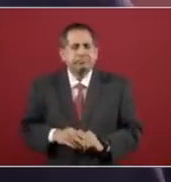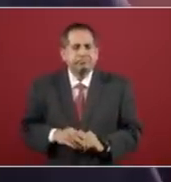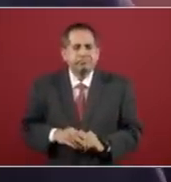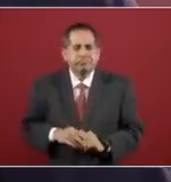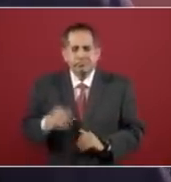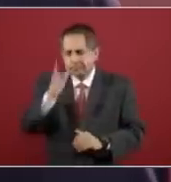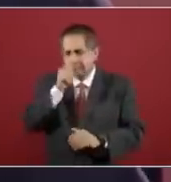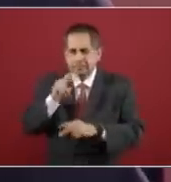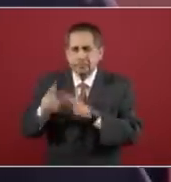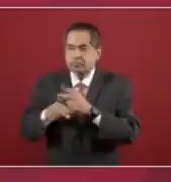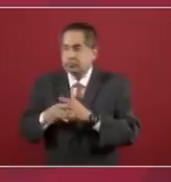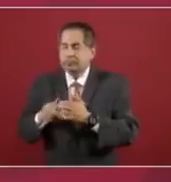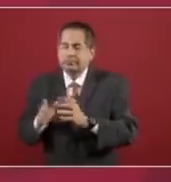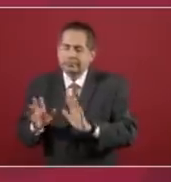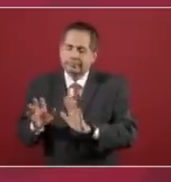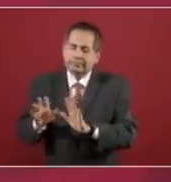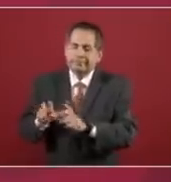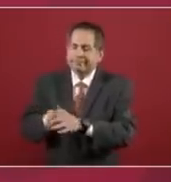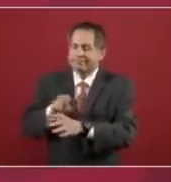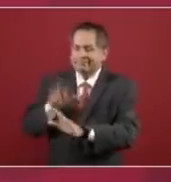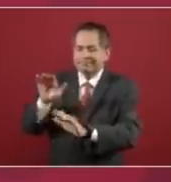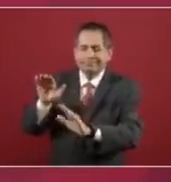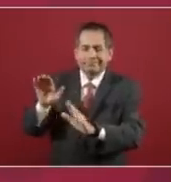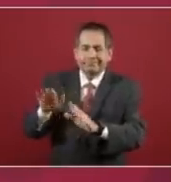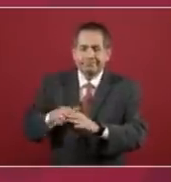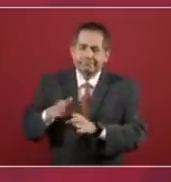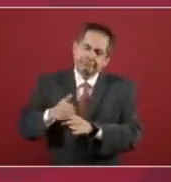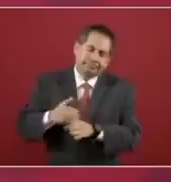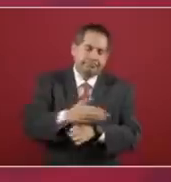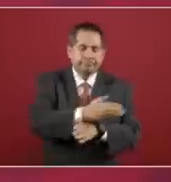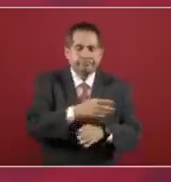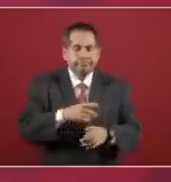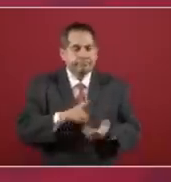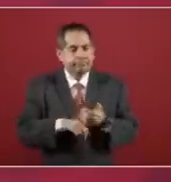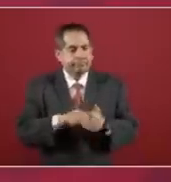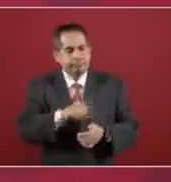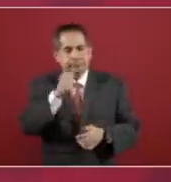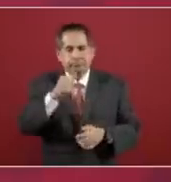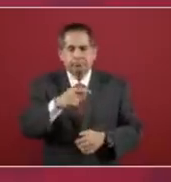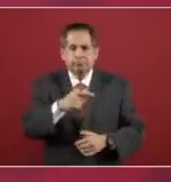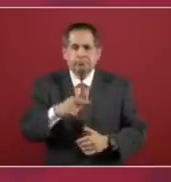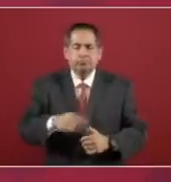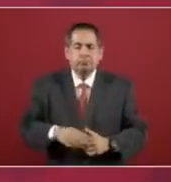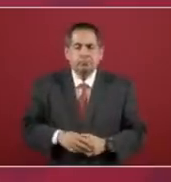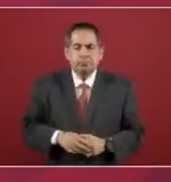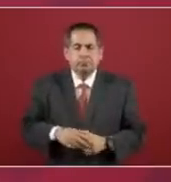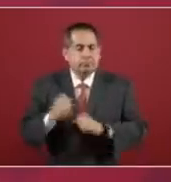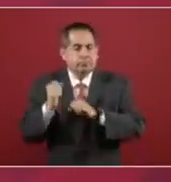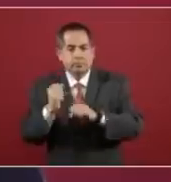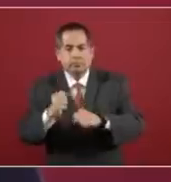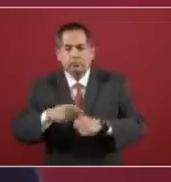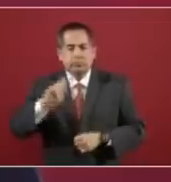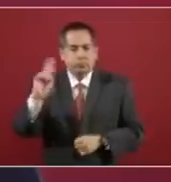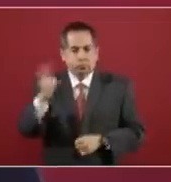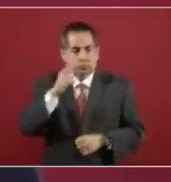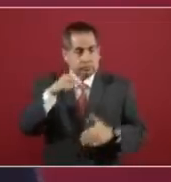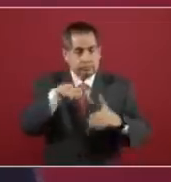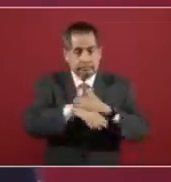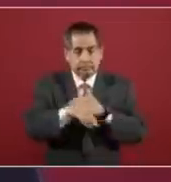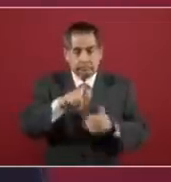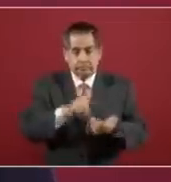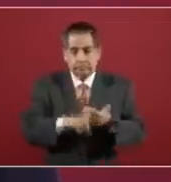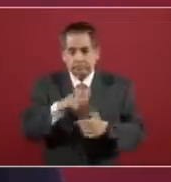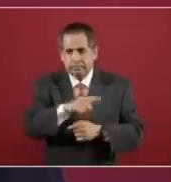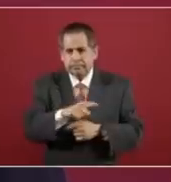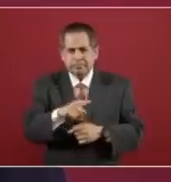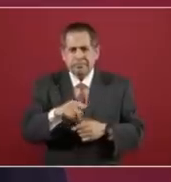ya no puesto entonces en el campo d el de béisbol de la universidad vaya